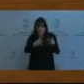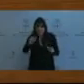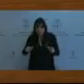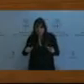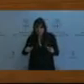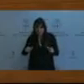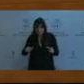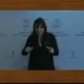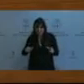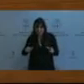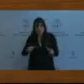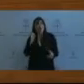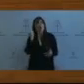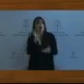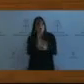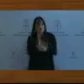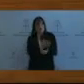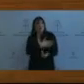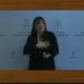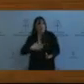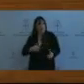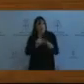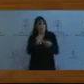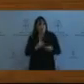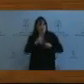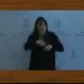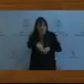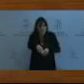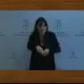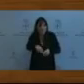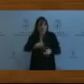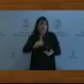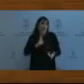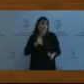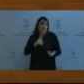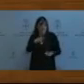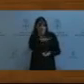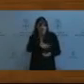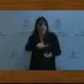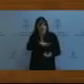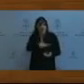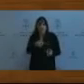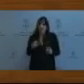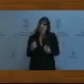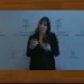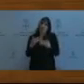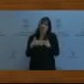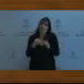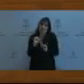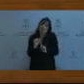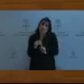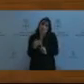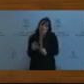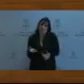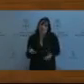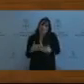un modelo de agricultura y aprovechamiento de estas vegas, quieren un mínimo de protección. Es verdad que no se va a pedir